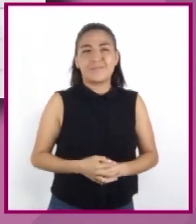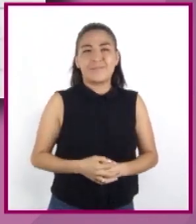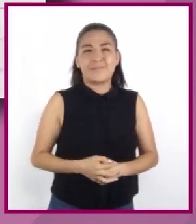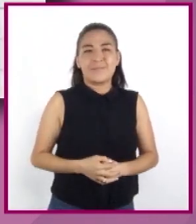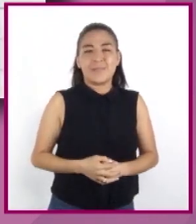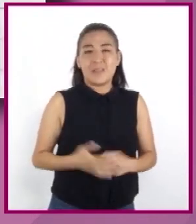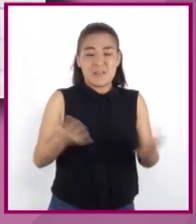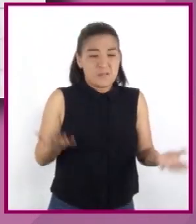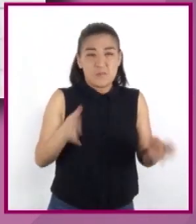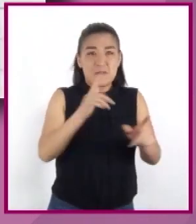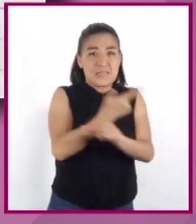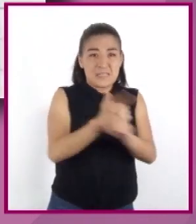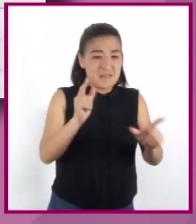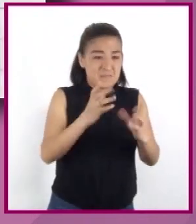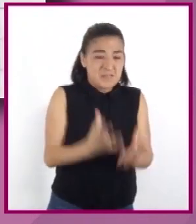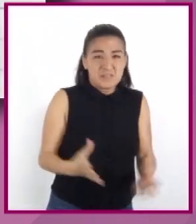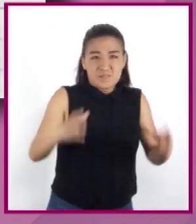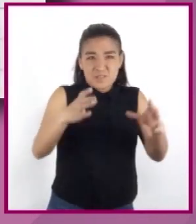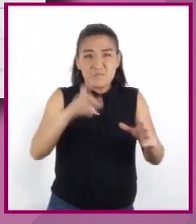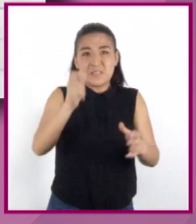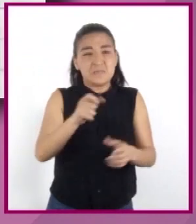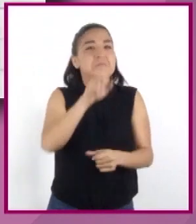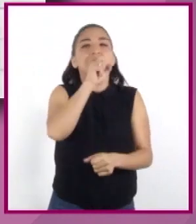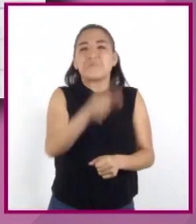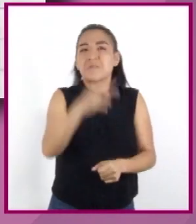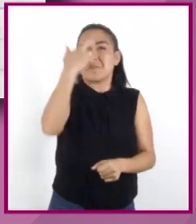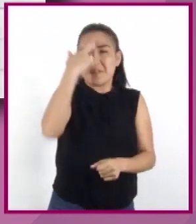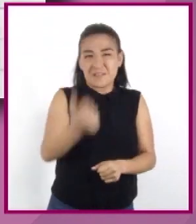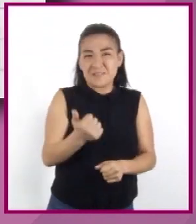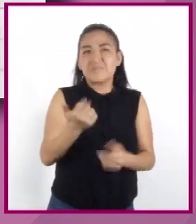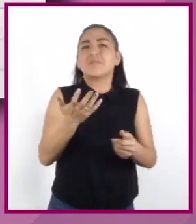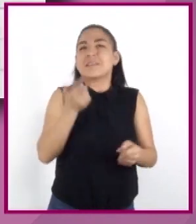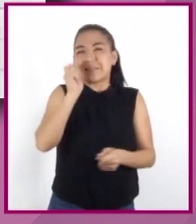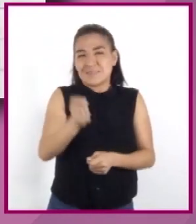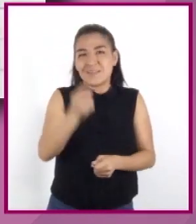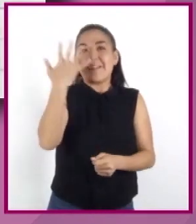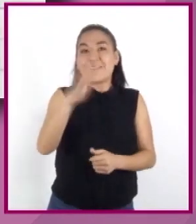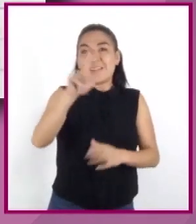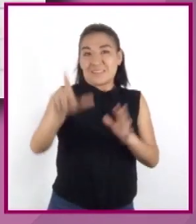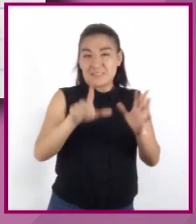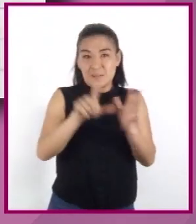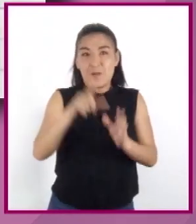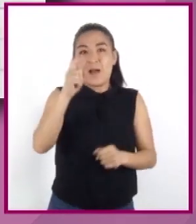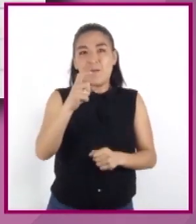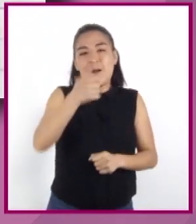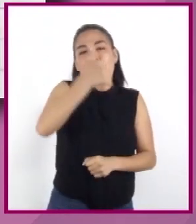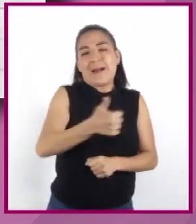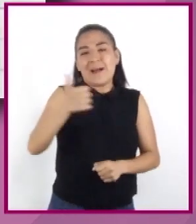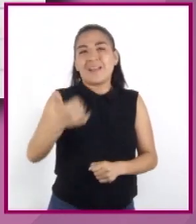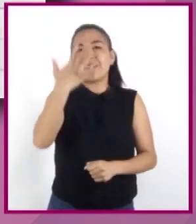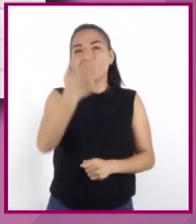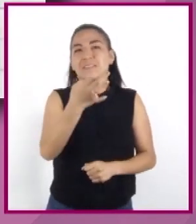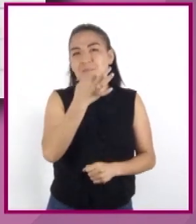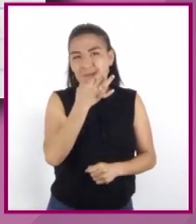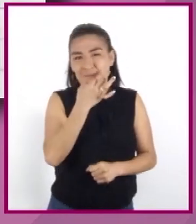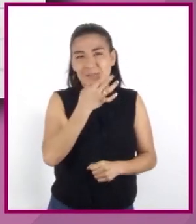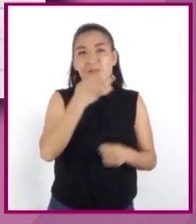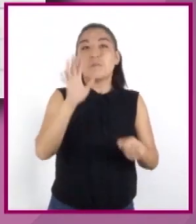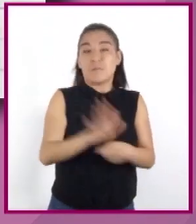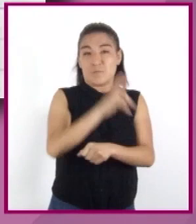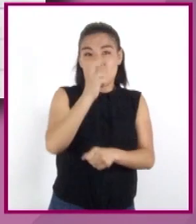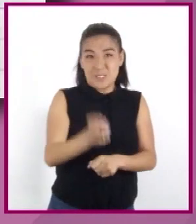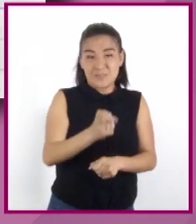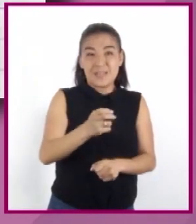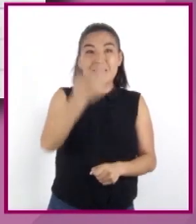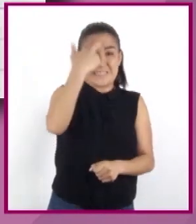cualquier recipiente se llenaría con la misma razón, es decir, 10 litros de agua cada 5 minutos. Por lo tanto,